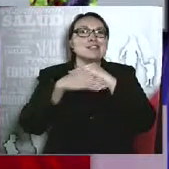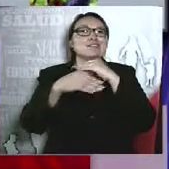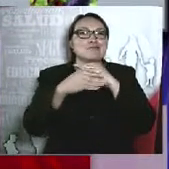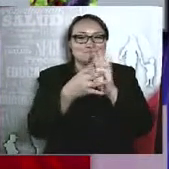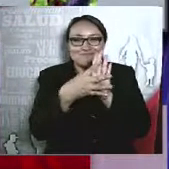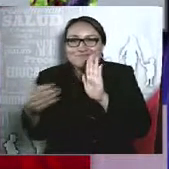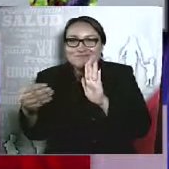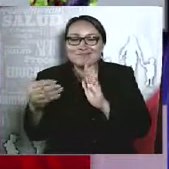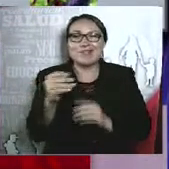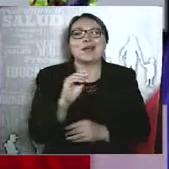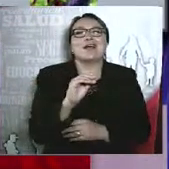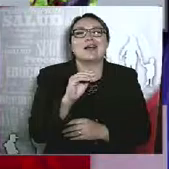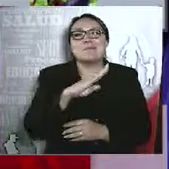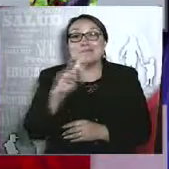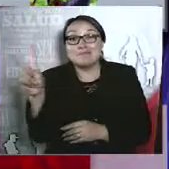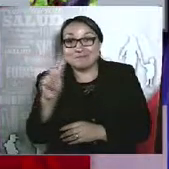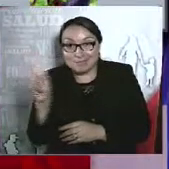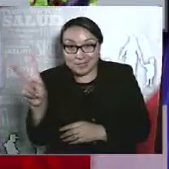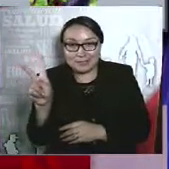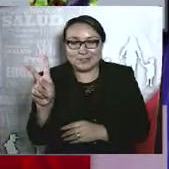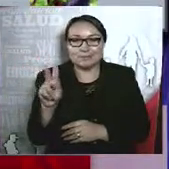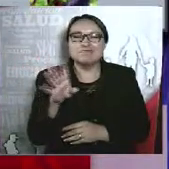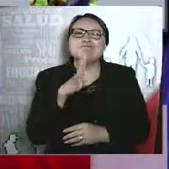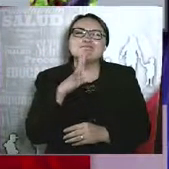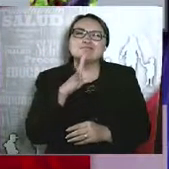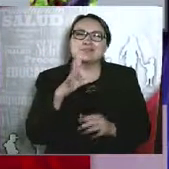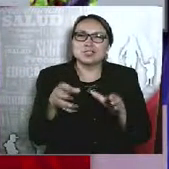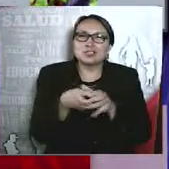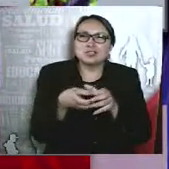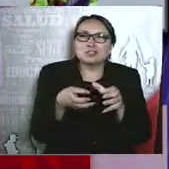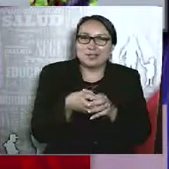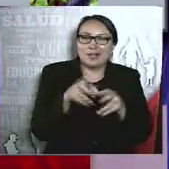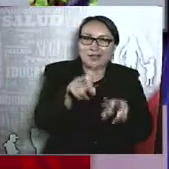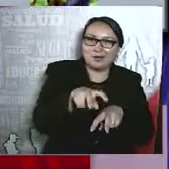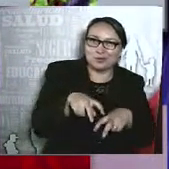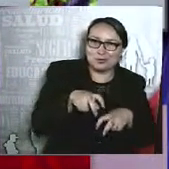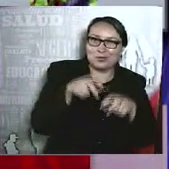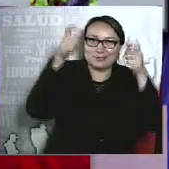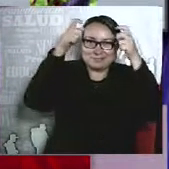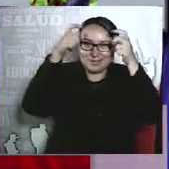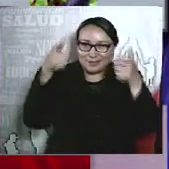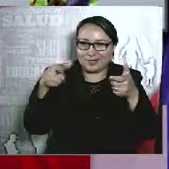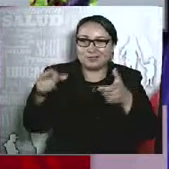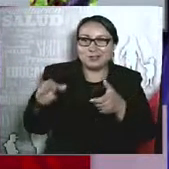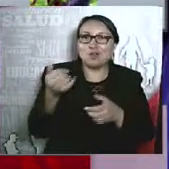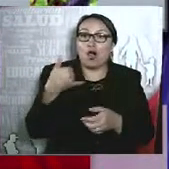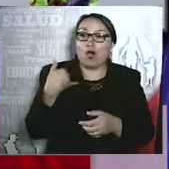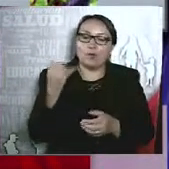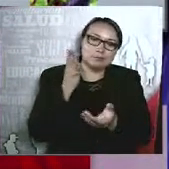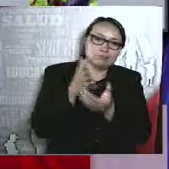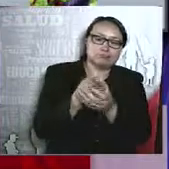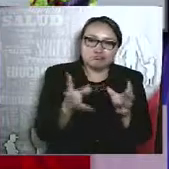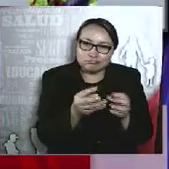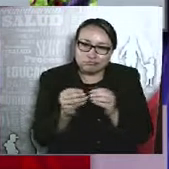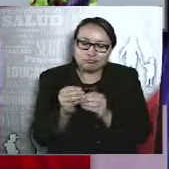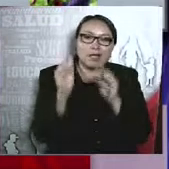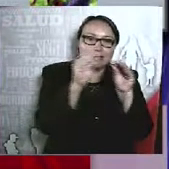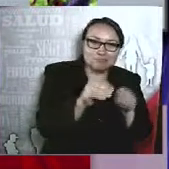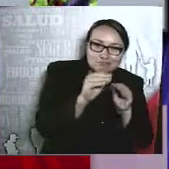Cauca con la Sociedad de Agricultores y Ganaderos, tratando de que estos muchachos de una vez reciban un enganche en formación para